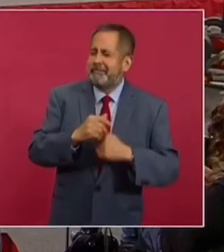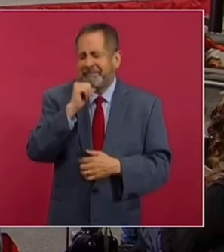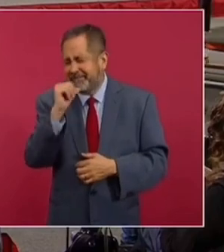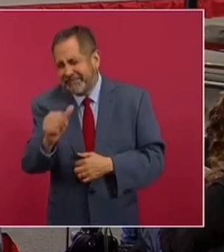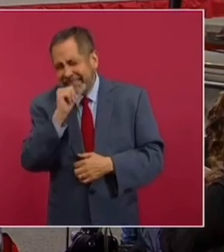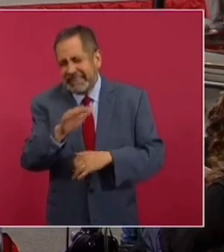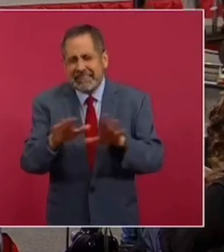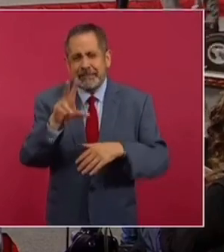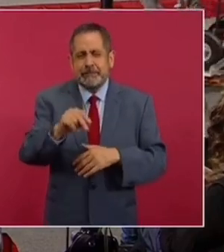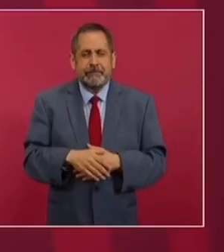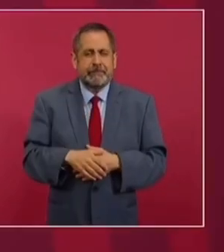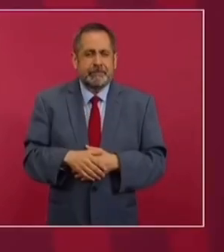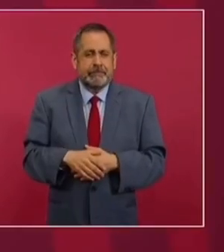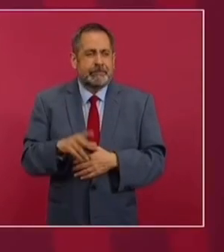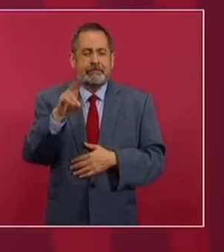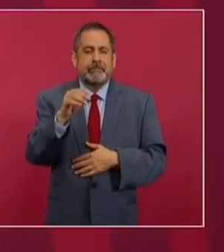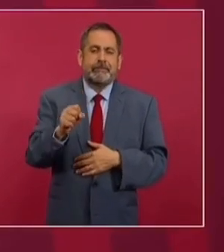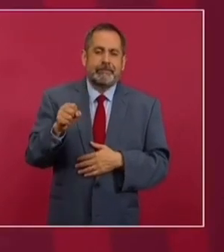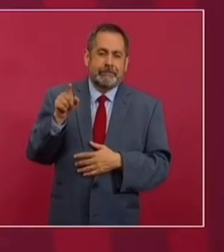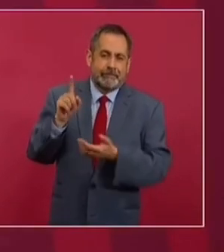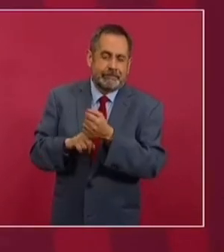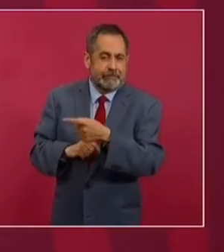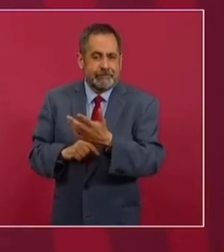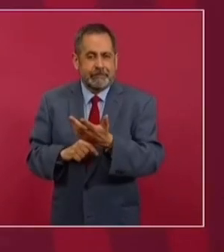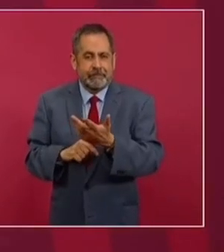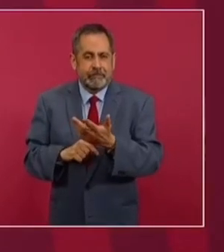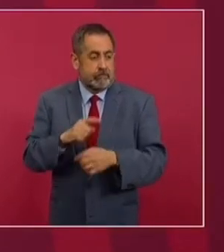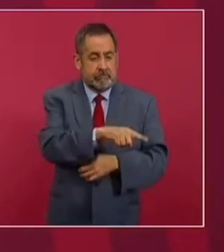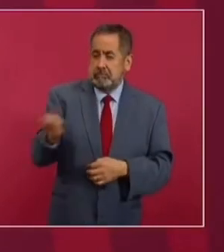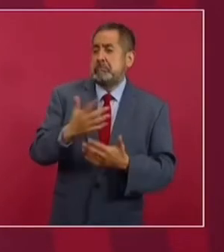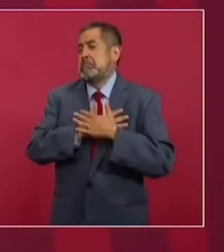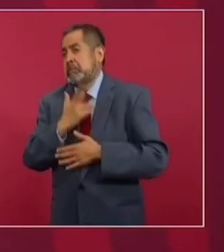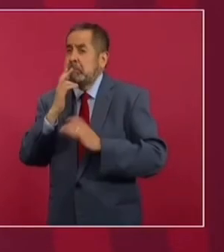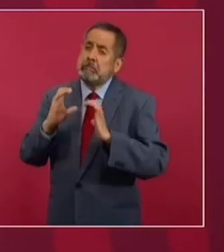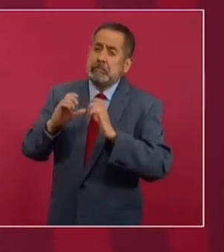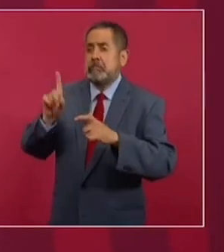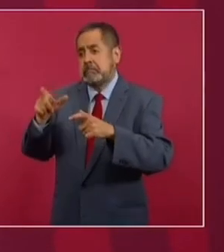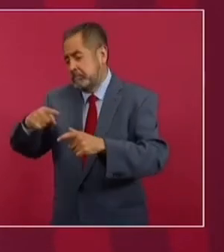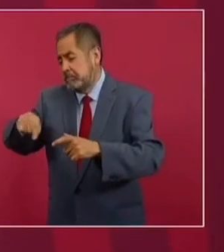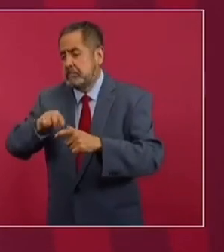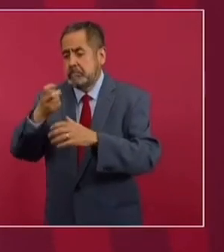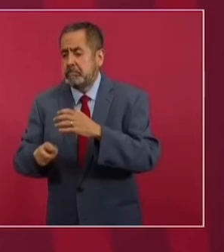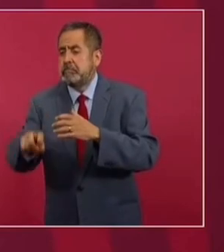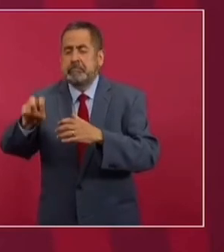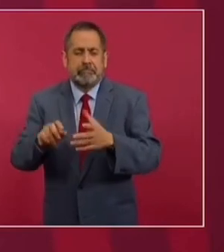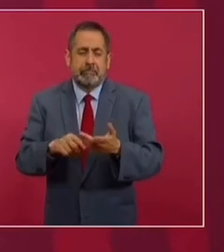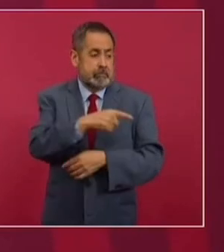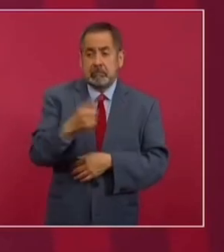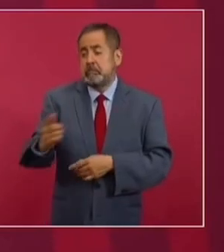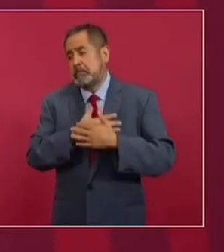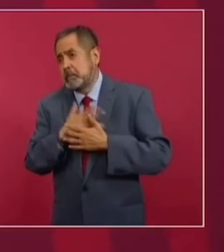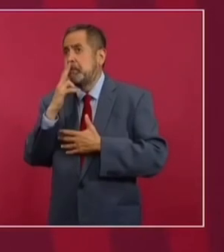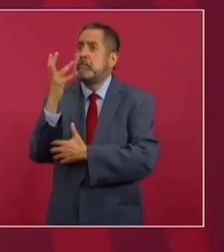ambiente. No es que le tengan amor a los cenotes, a la